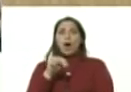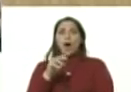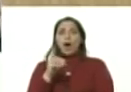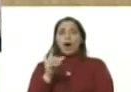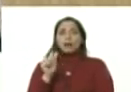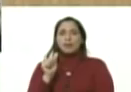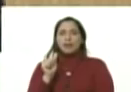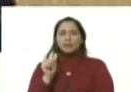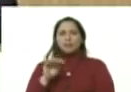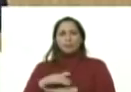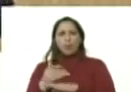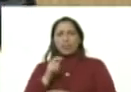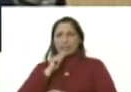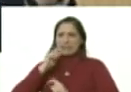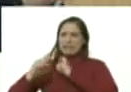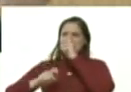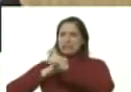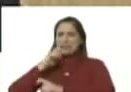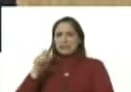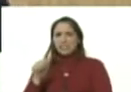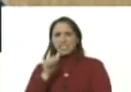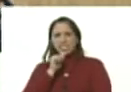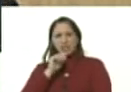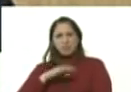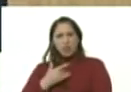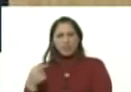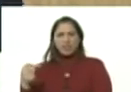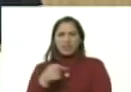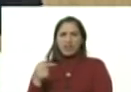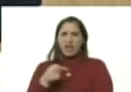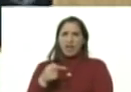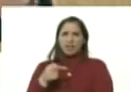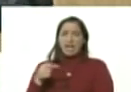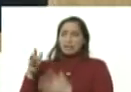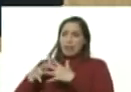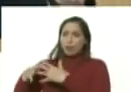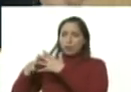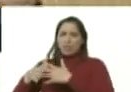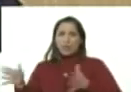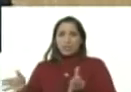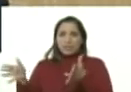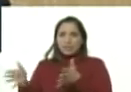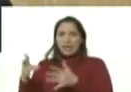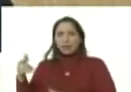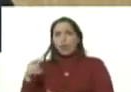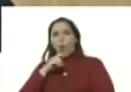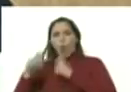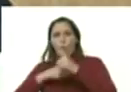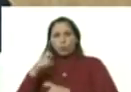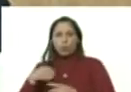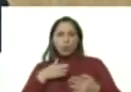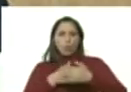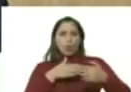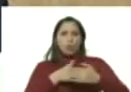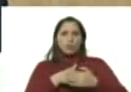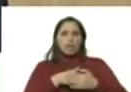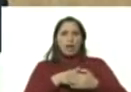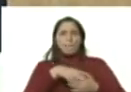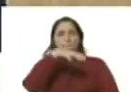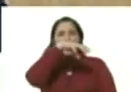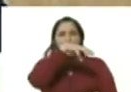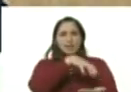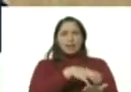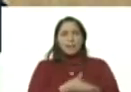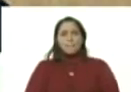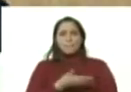odio. ¿Quién puede negar que Estados Unidos está incitando al odio contra una parte fundamental de Venezuela, que es el